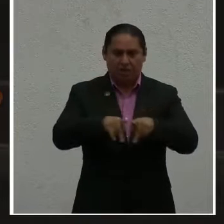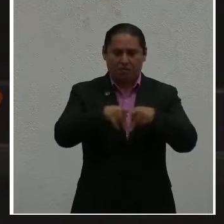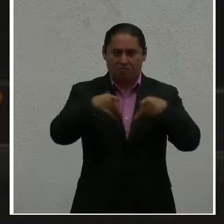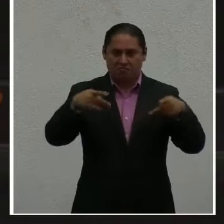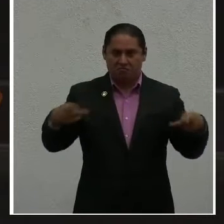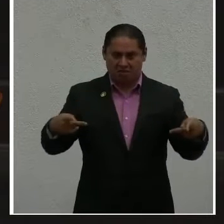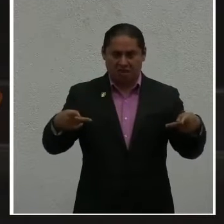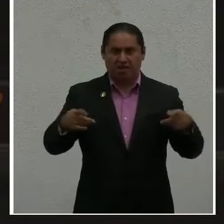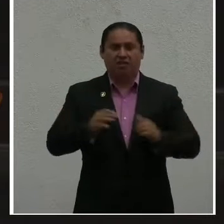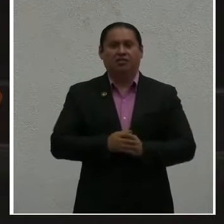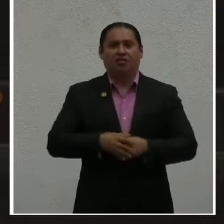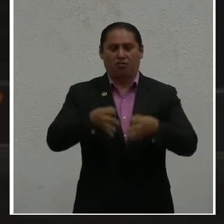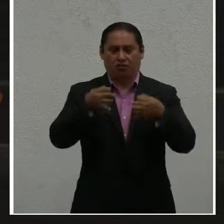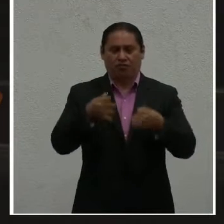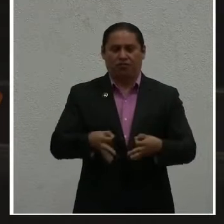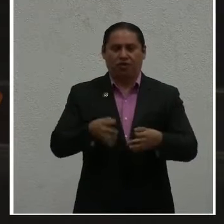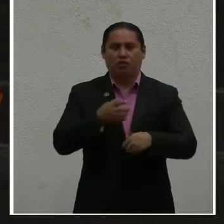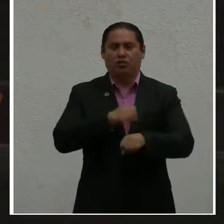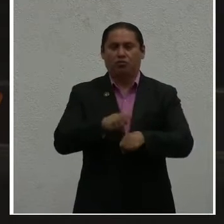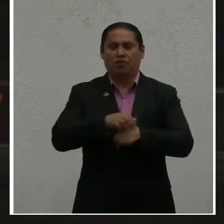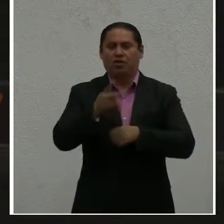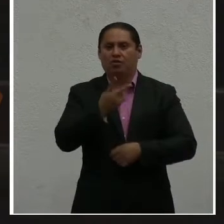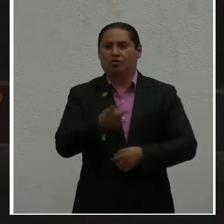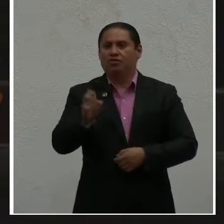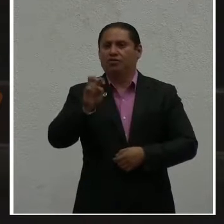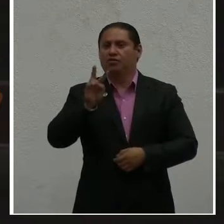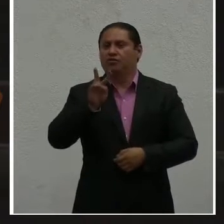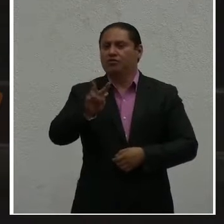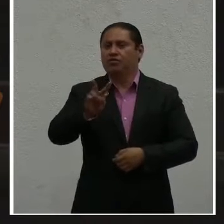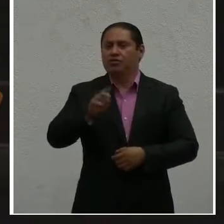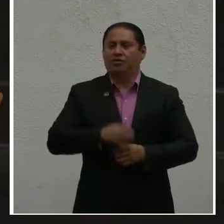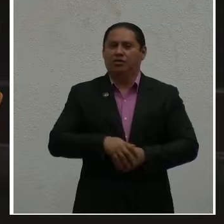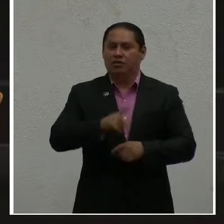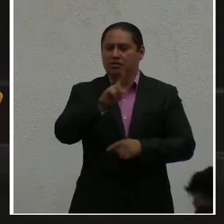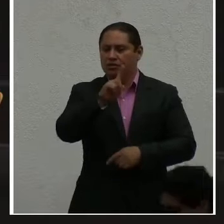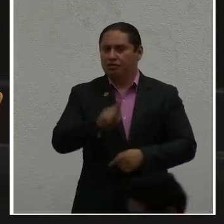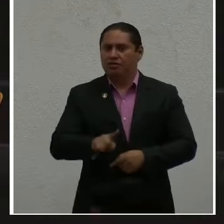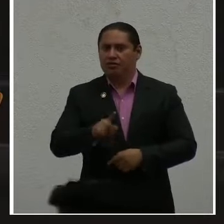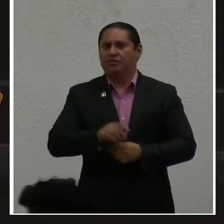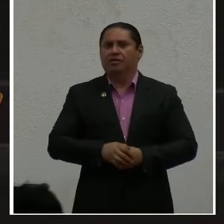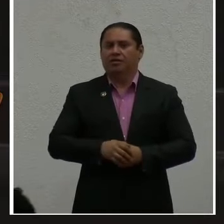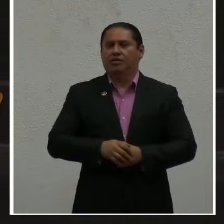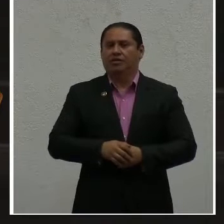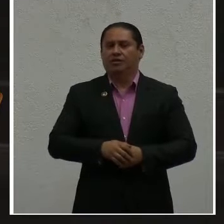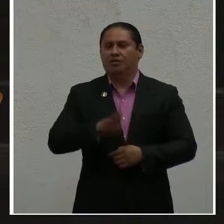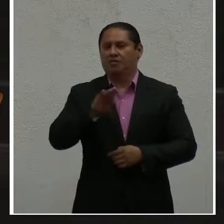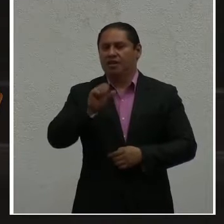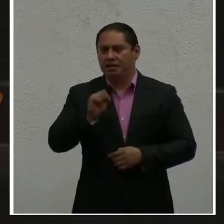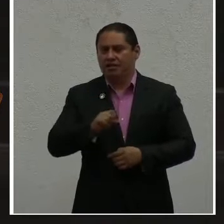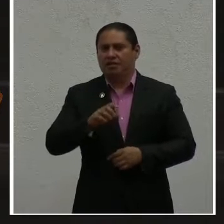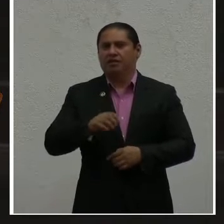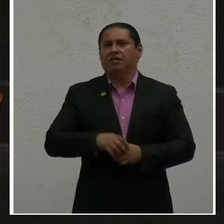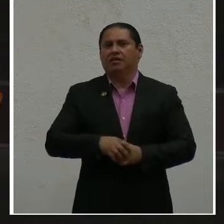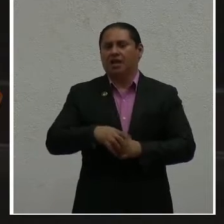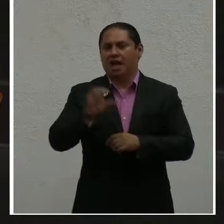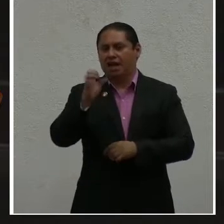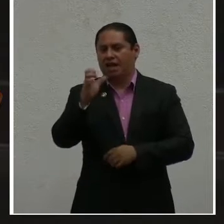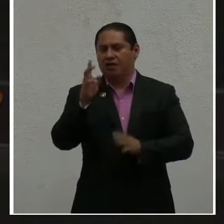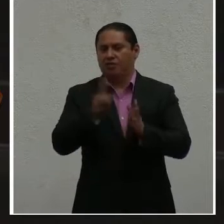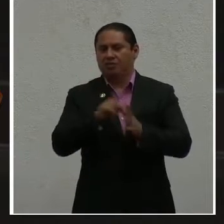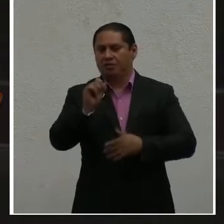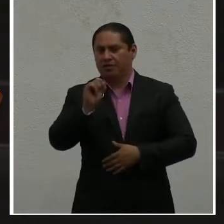Estado número 202, diagonal bis, de fecha 01 de enero de 2022,